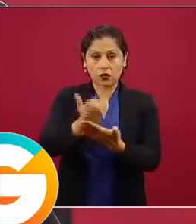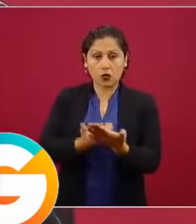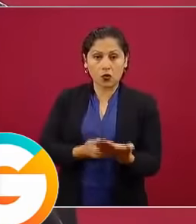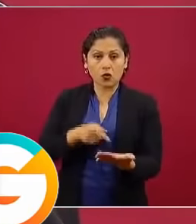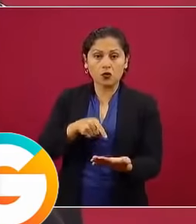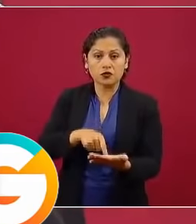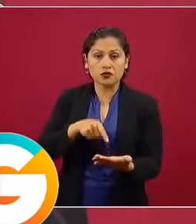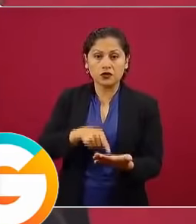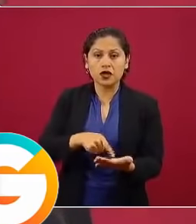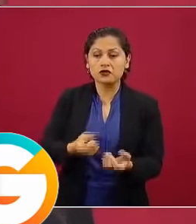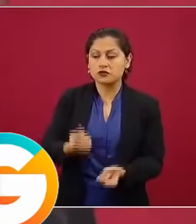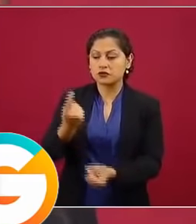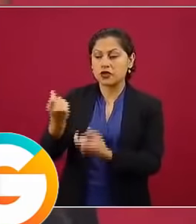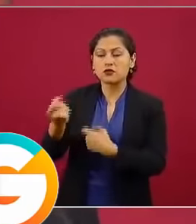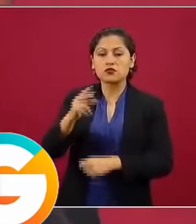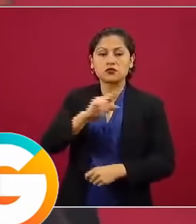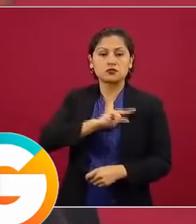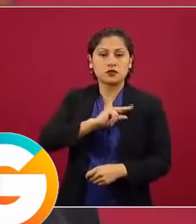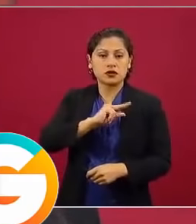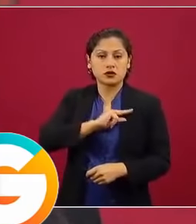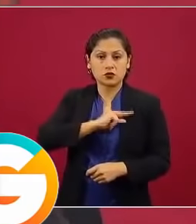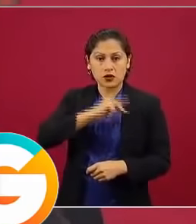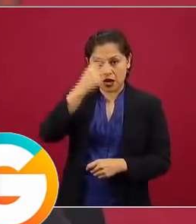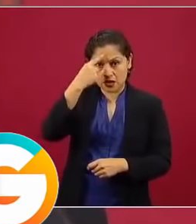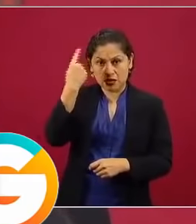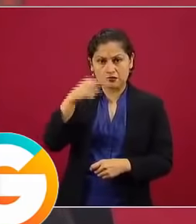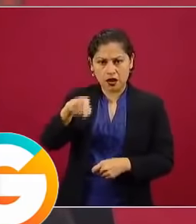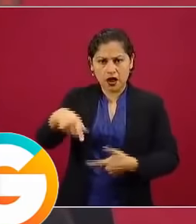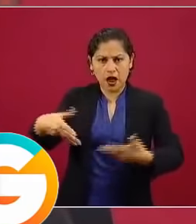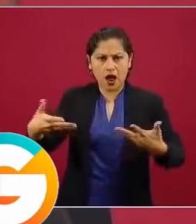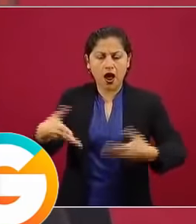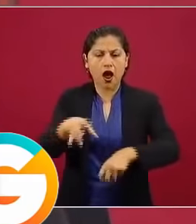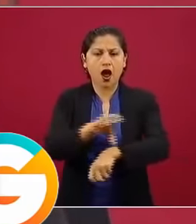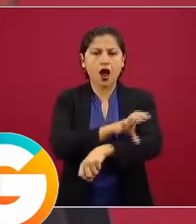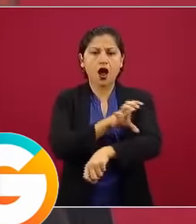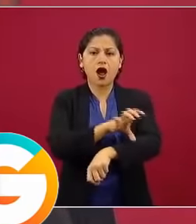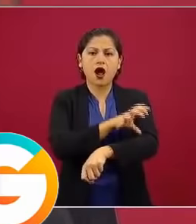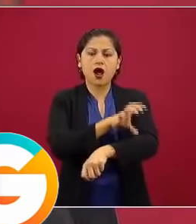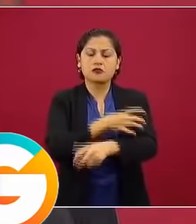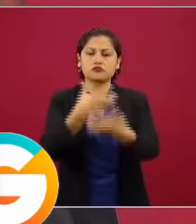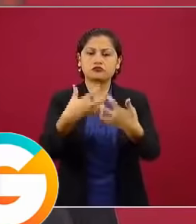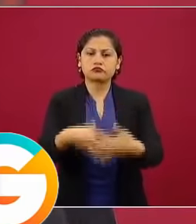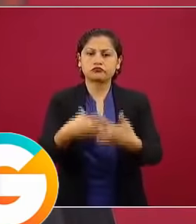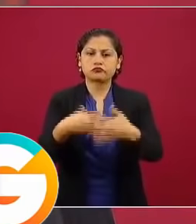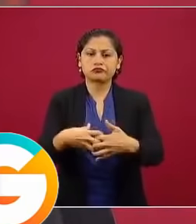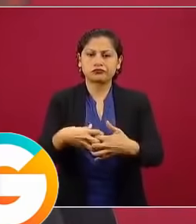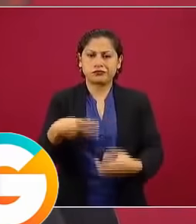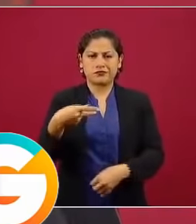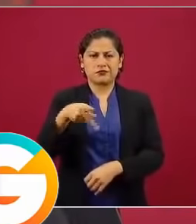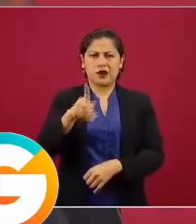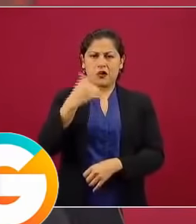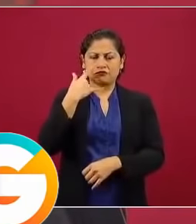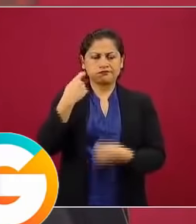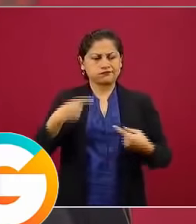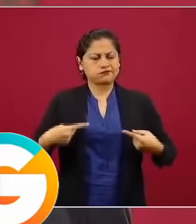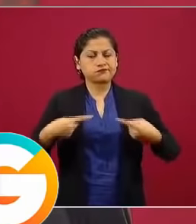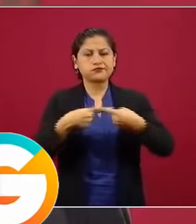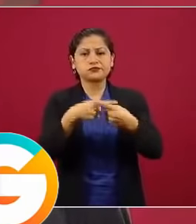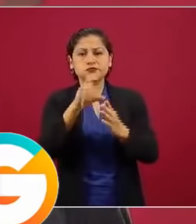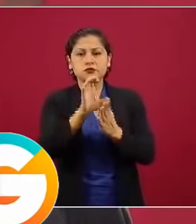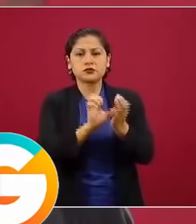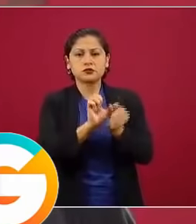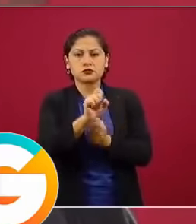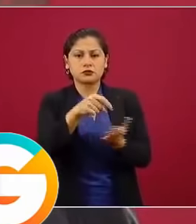a particulares para generar energía eléctrica cuando la Constitución no